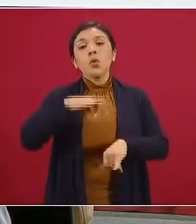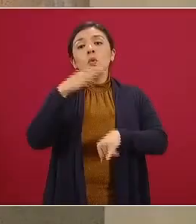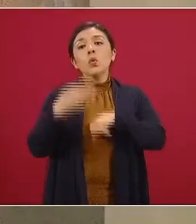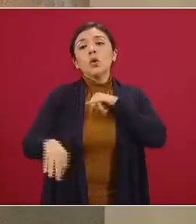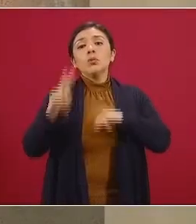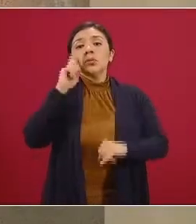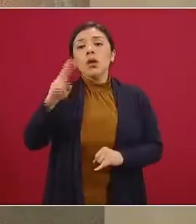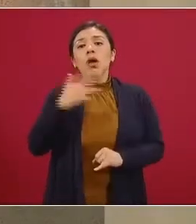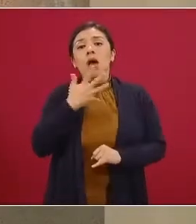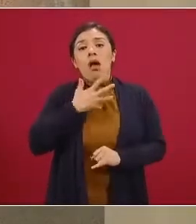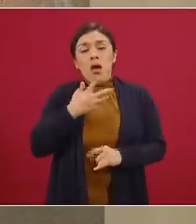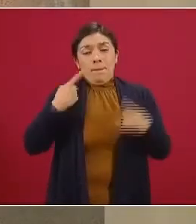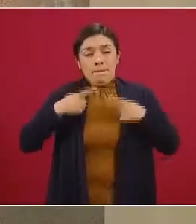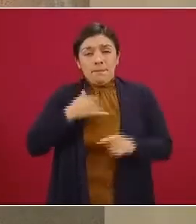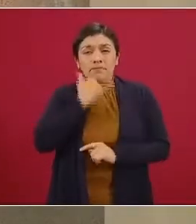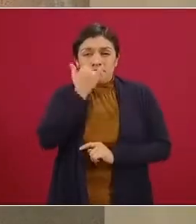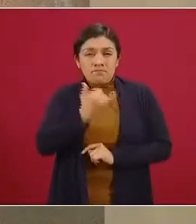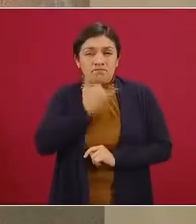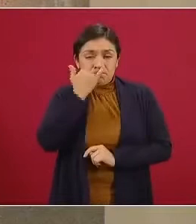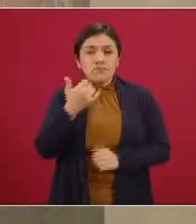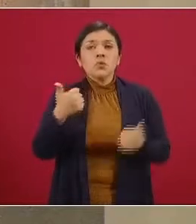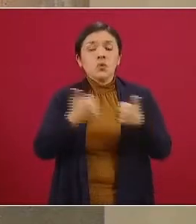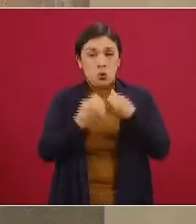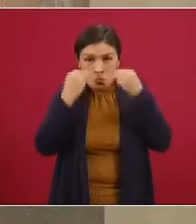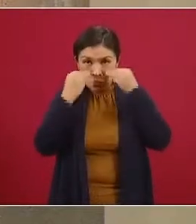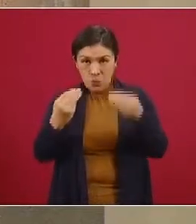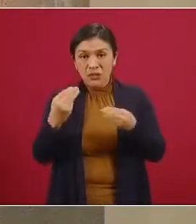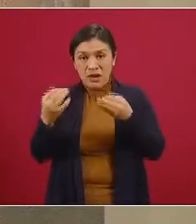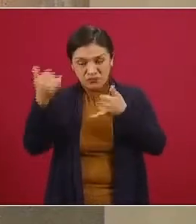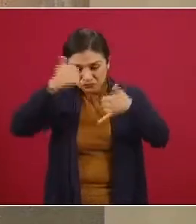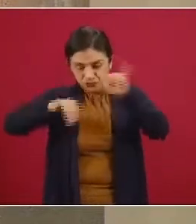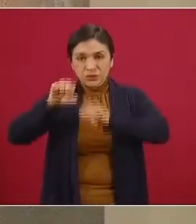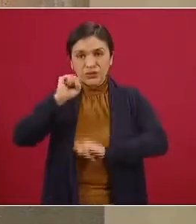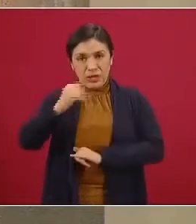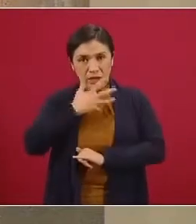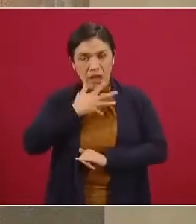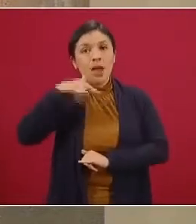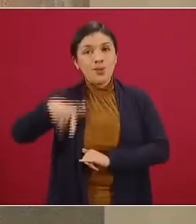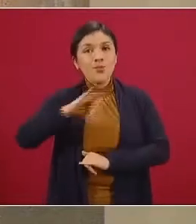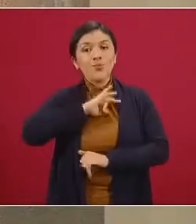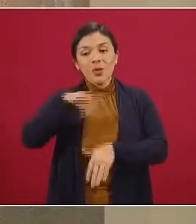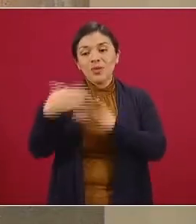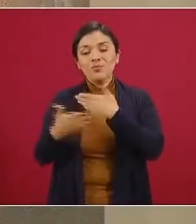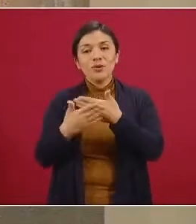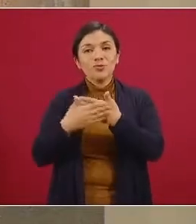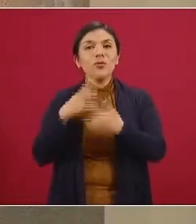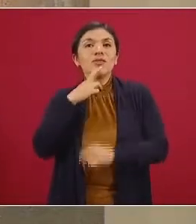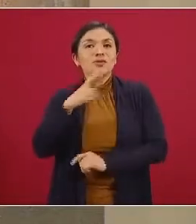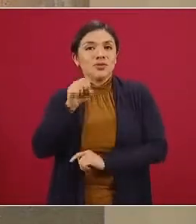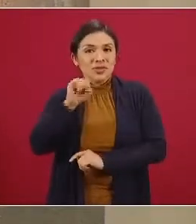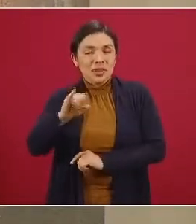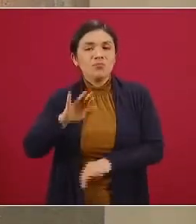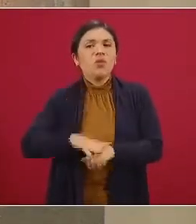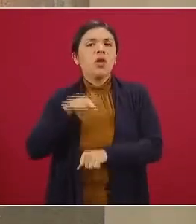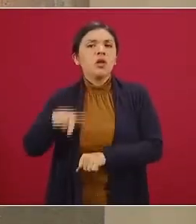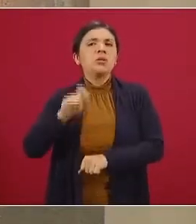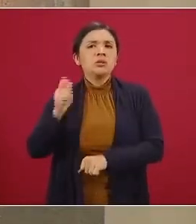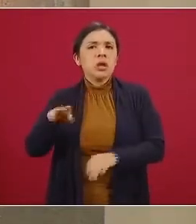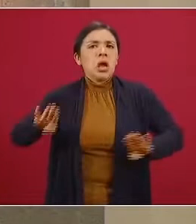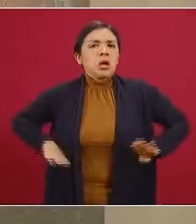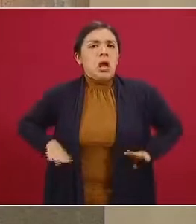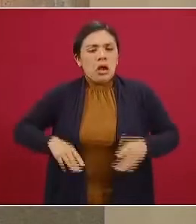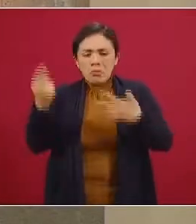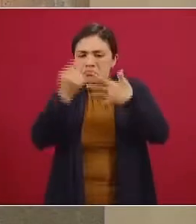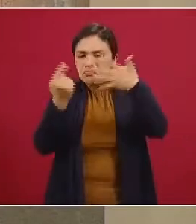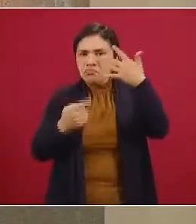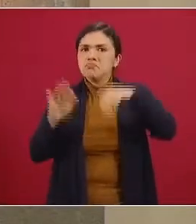finalmente tenemos los sospechosos que tienen una muestra, pero que sí tienen posibilidad de resultado. ¿Por qué? Porque es una muestra que sí cumplió con